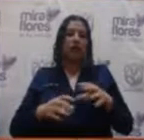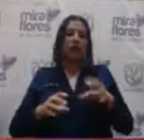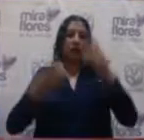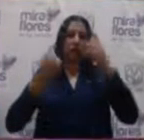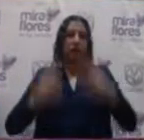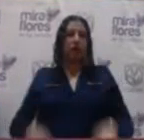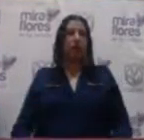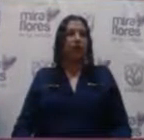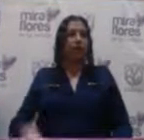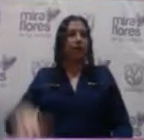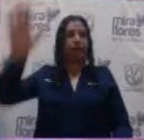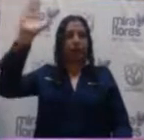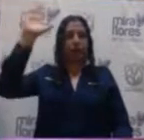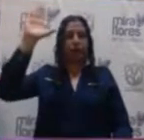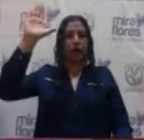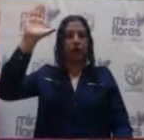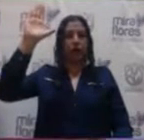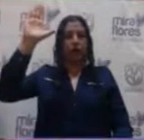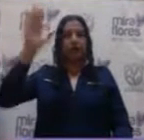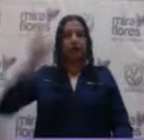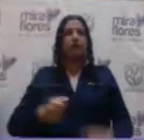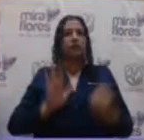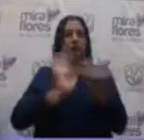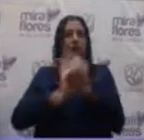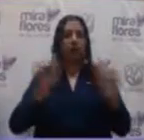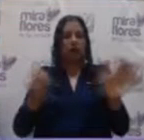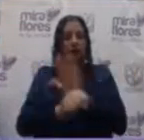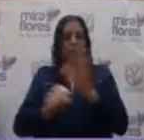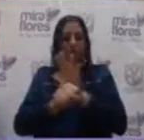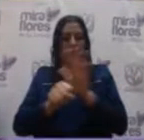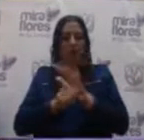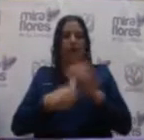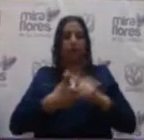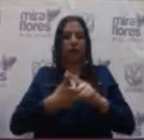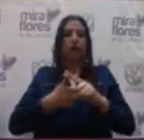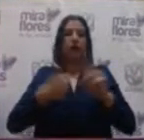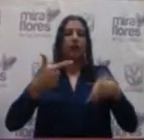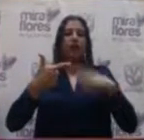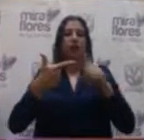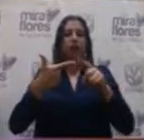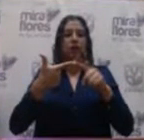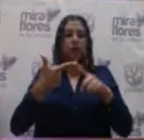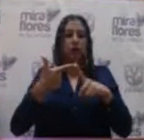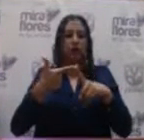señal de conformidad. Se aprueba por unanimidad de votos. Vamos al segundo punto.